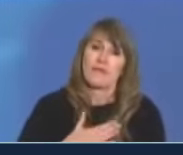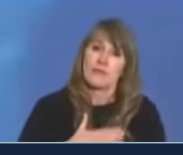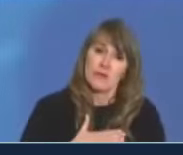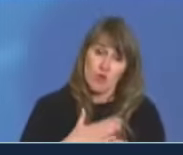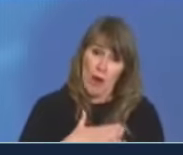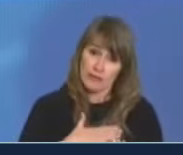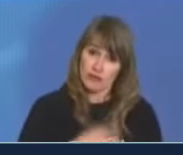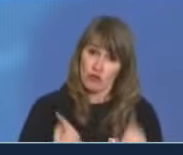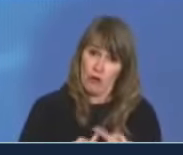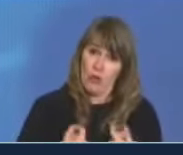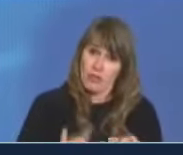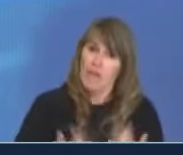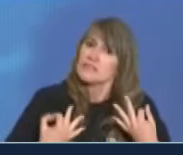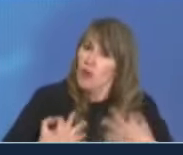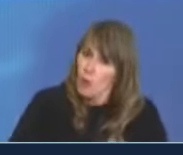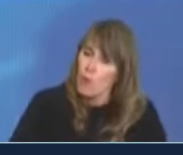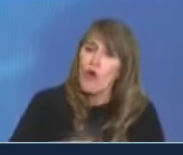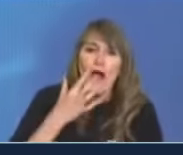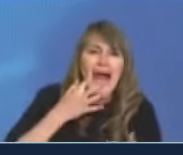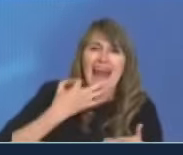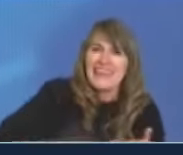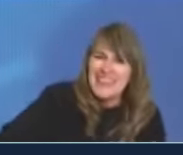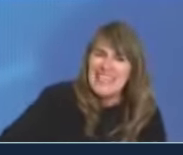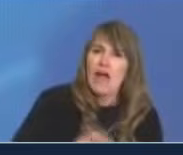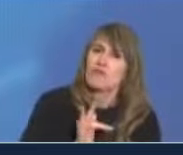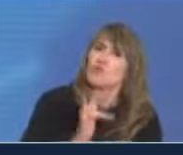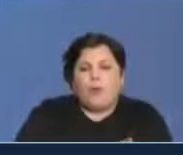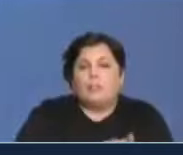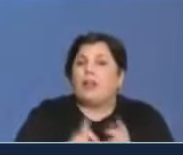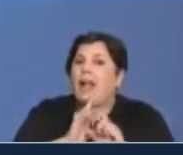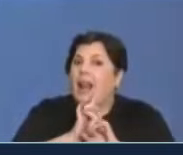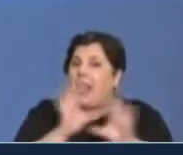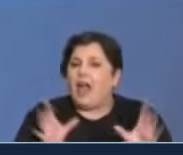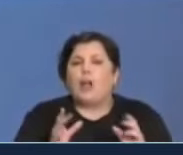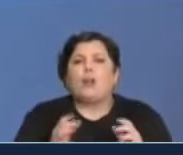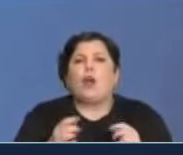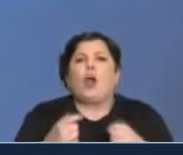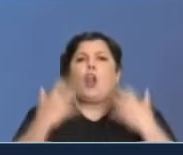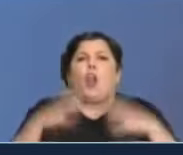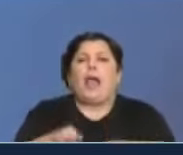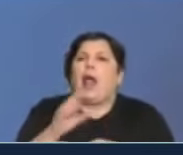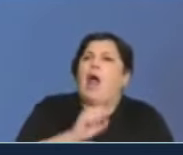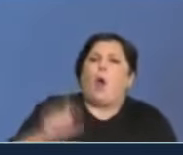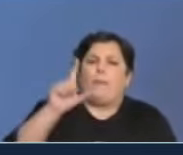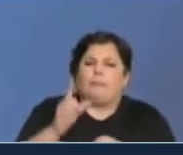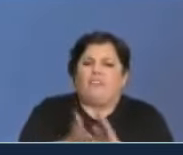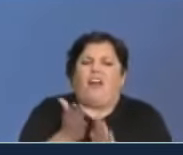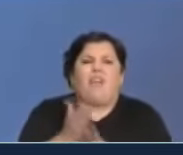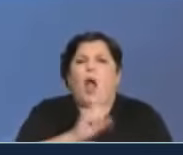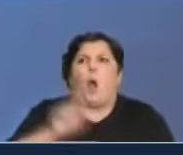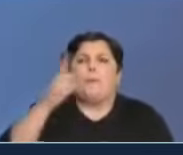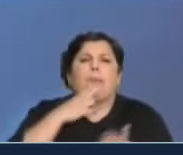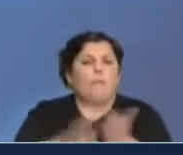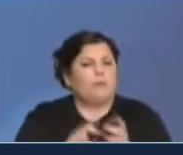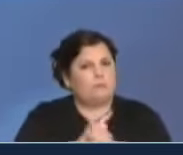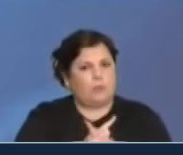reñida. De esta manera, los candidatos presidenciales del opositor Frente Amplio, Yamandú Orsi, y del oficialista Partido Nacional, Álvaro